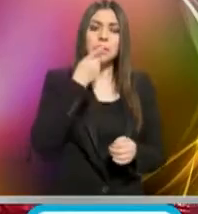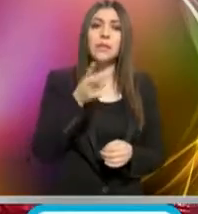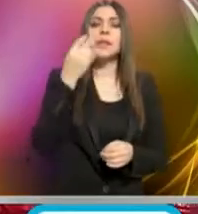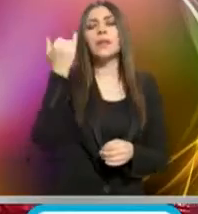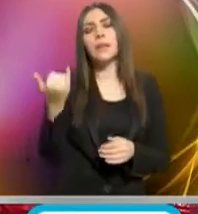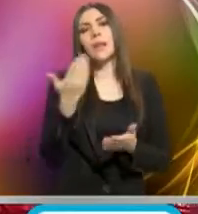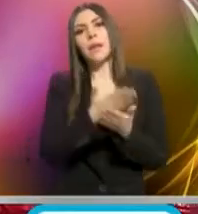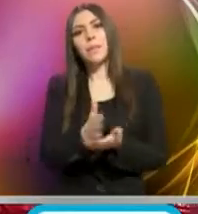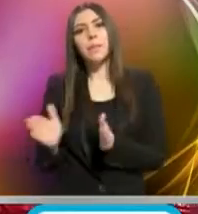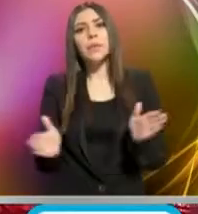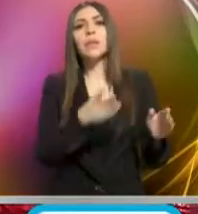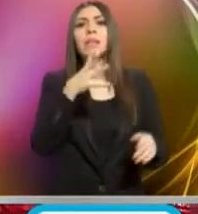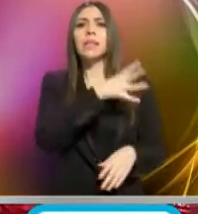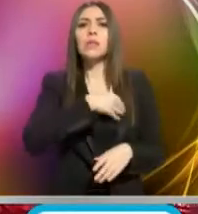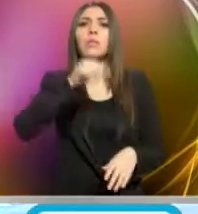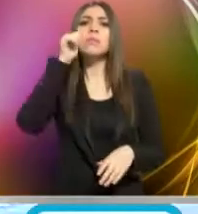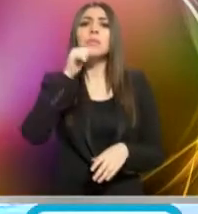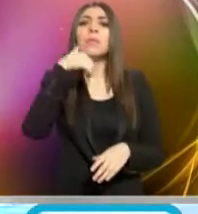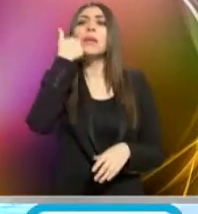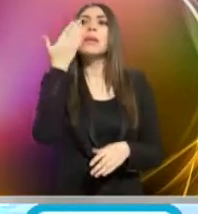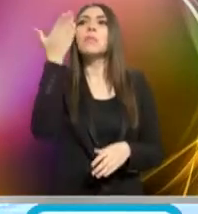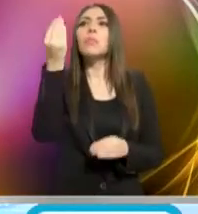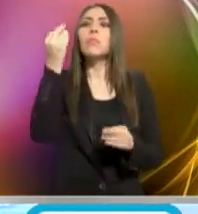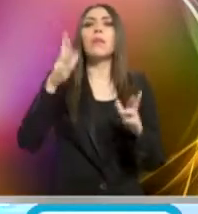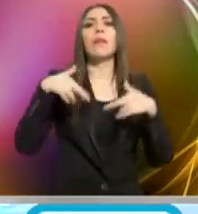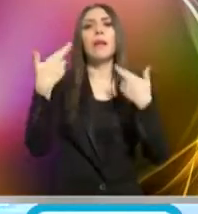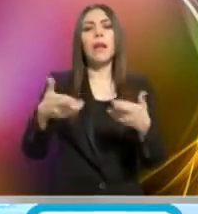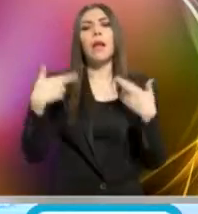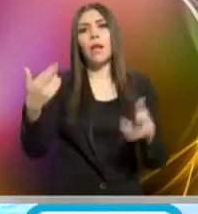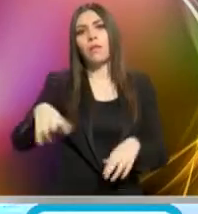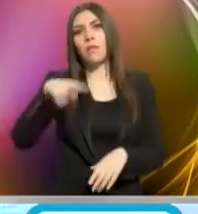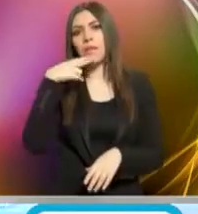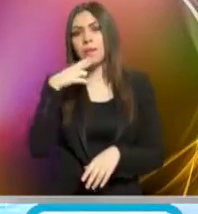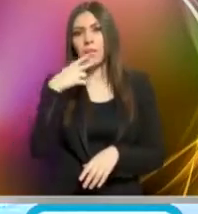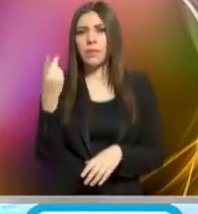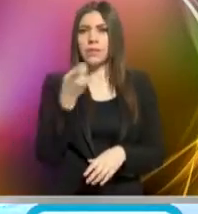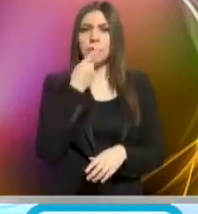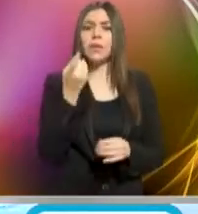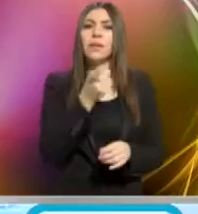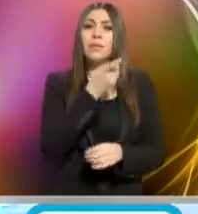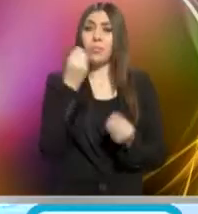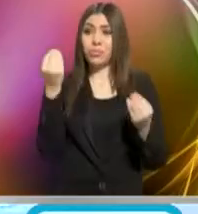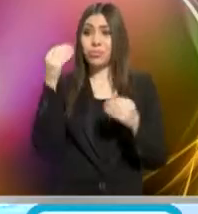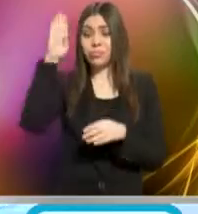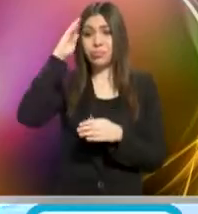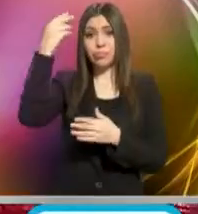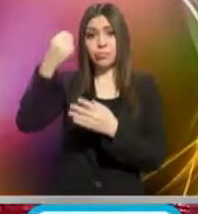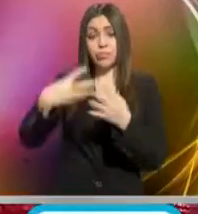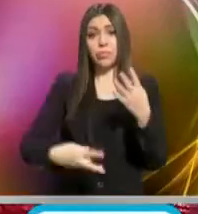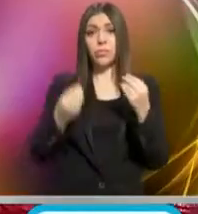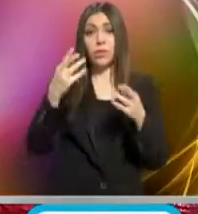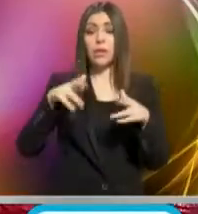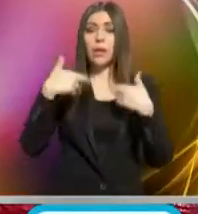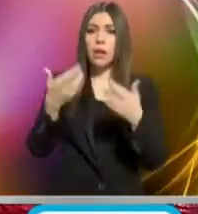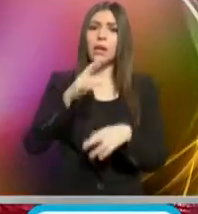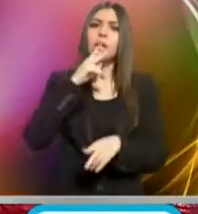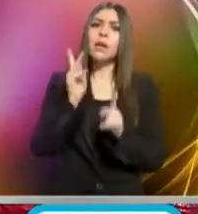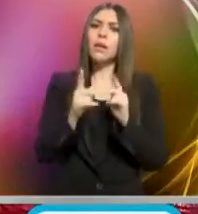regalos, nuestros hijos en Navidad. Entonces, a lo mejor de esos tantos regalos, hablar con ellos y un regalo, ¿no?